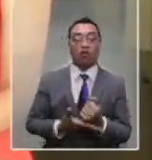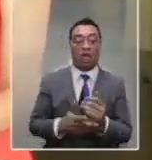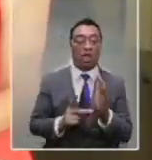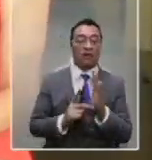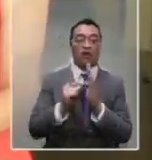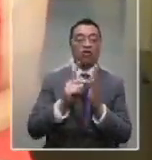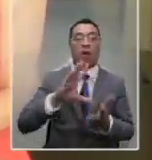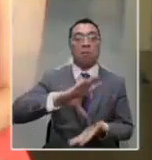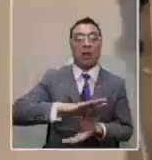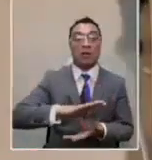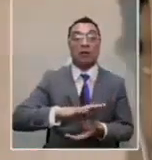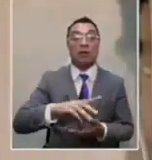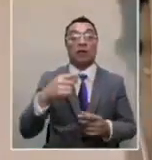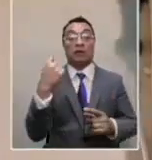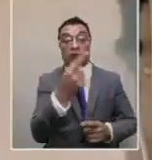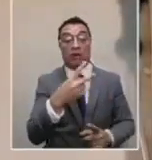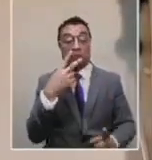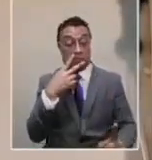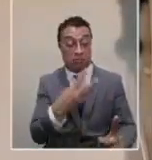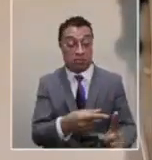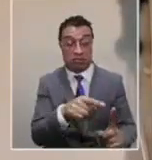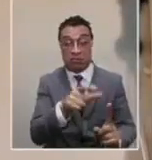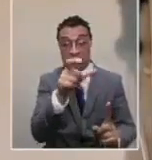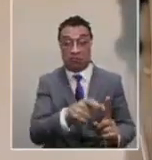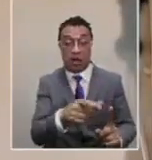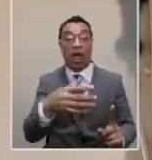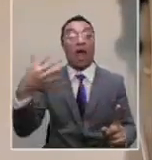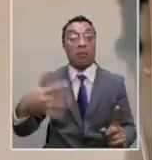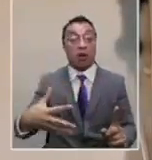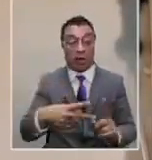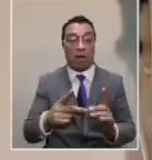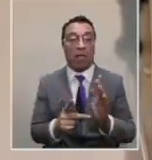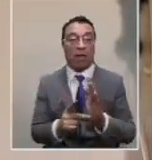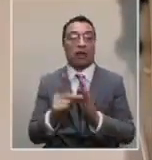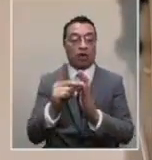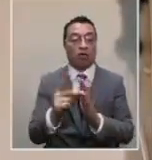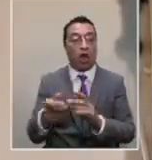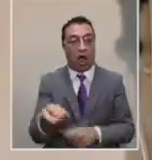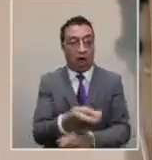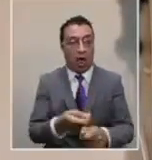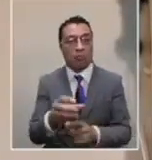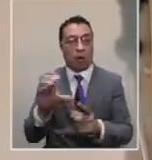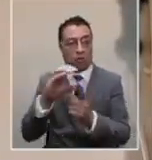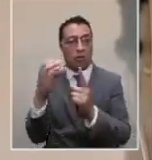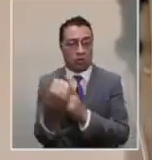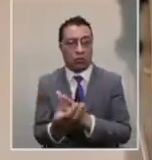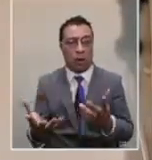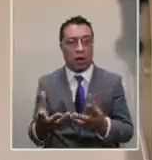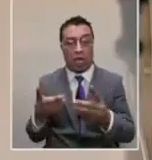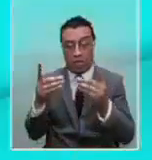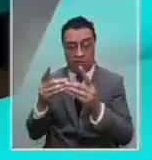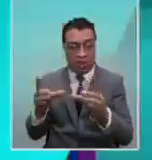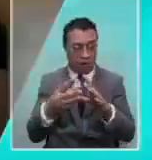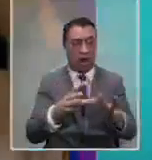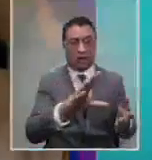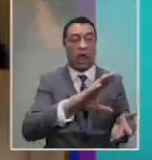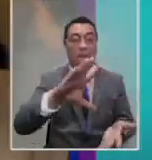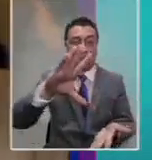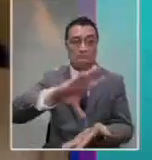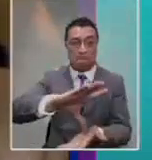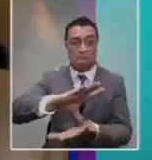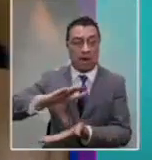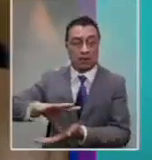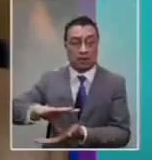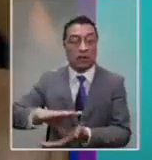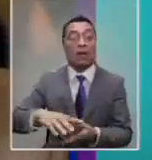al desarrollo del país. Los migrantes son un vector sumamente importante para el desarrollo económico, cultural, de las democracias de los países.